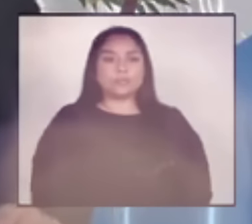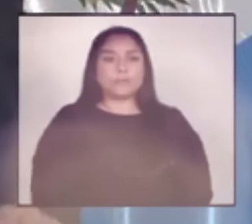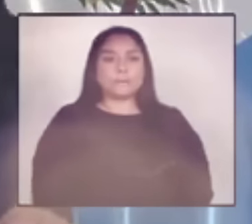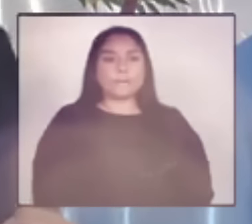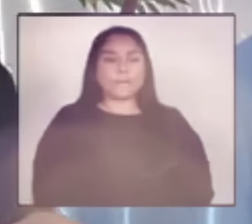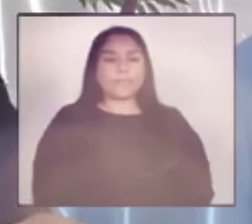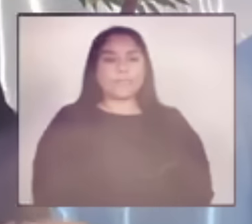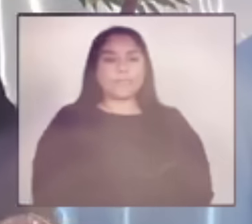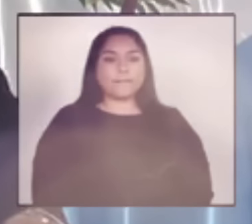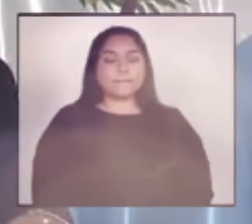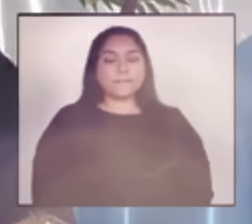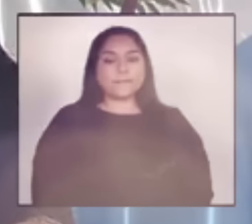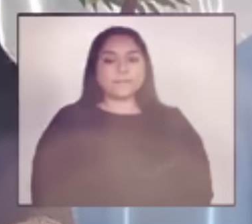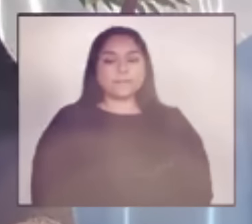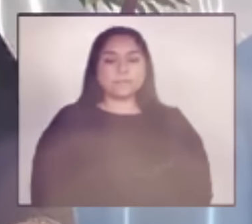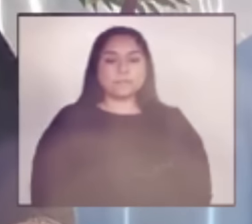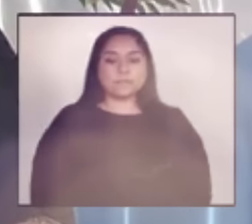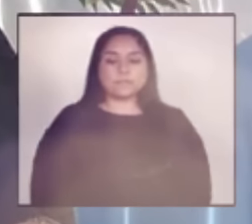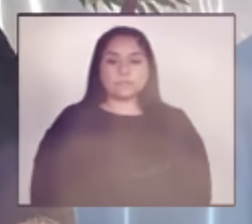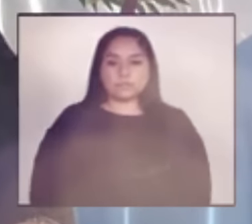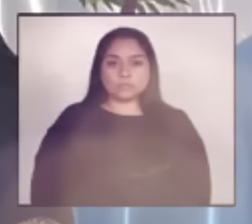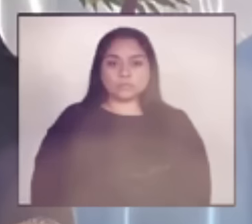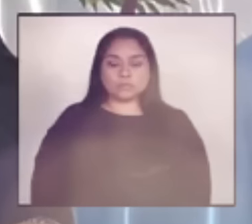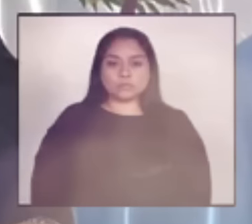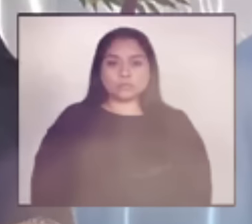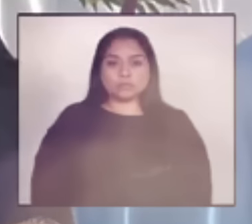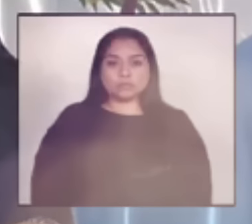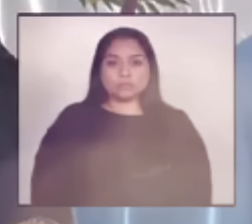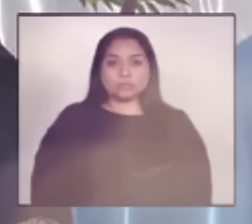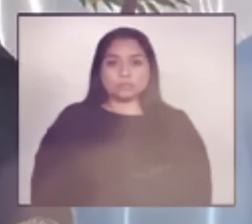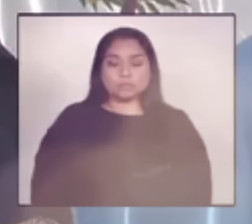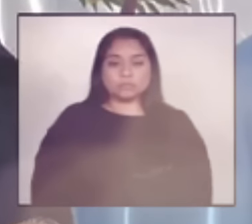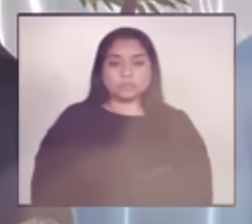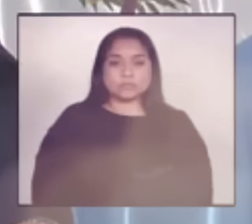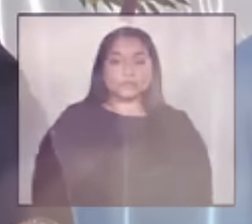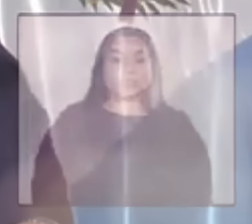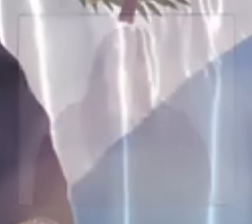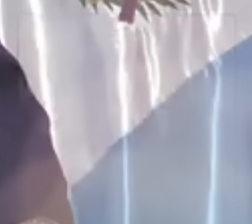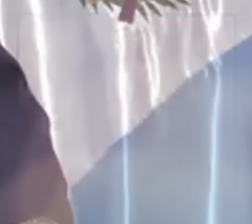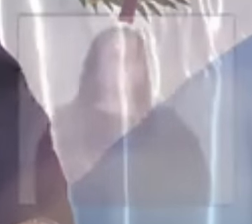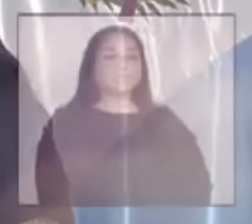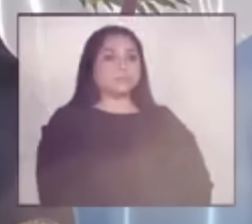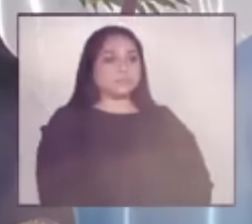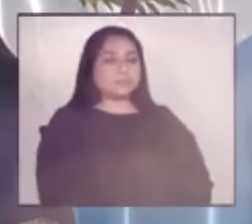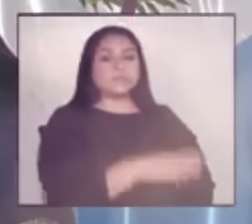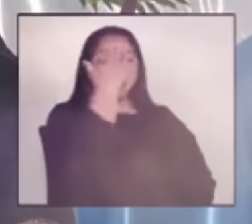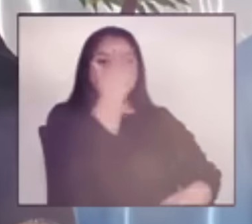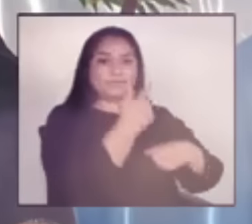Gracias, señor presidente. Continuamos con Hedy Quino del diario La Hora, aquí a su derecha, señor presidente. Buenas tardes, señor